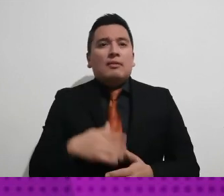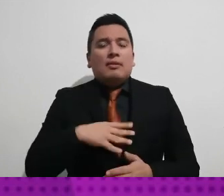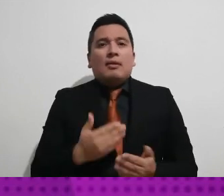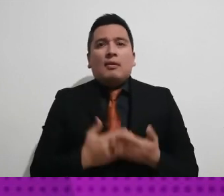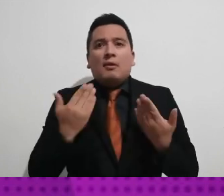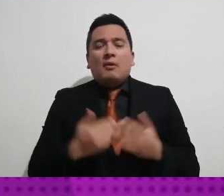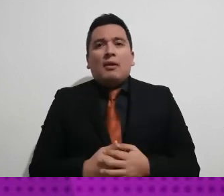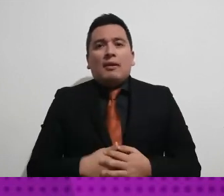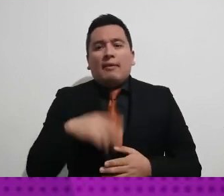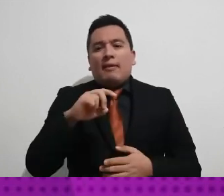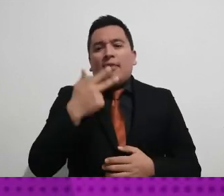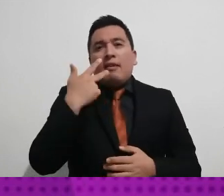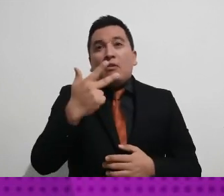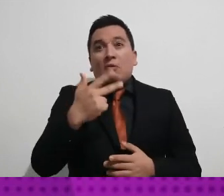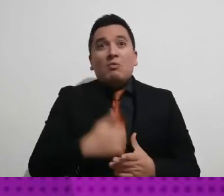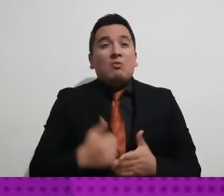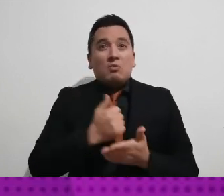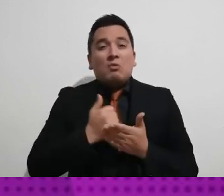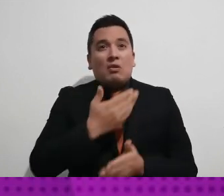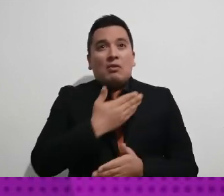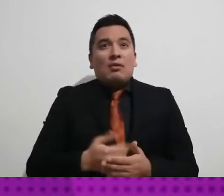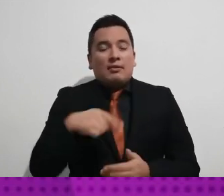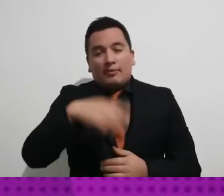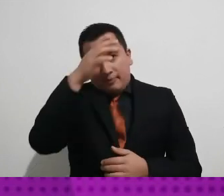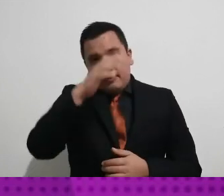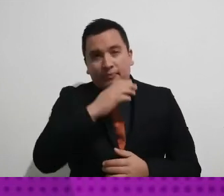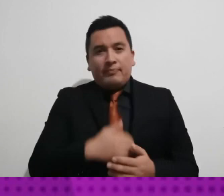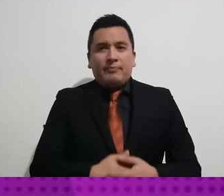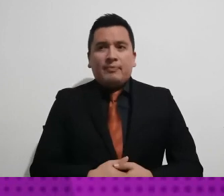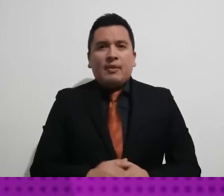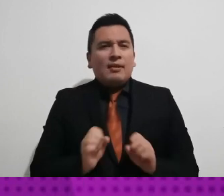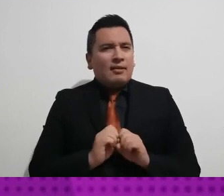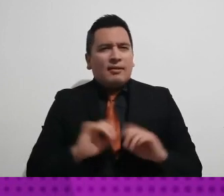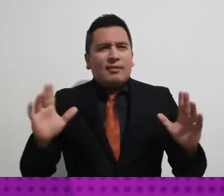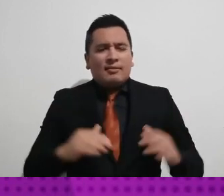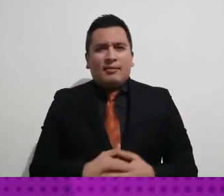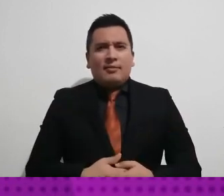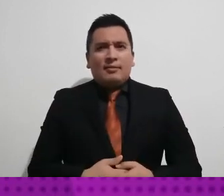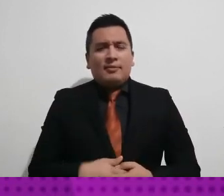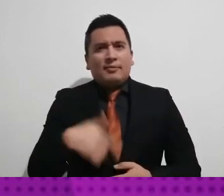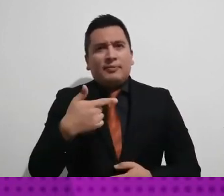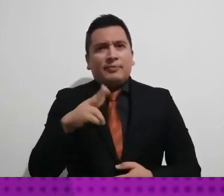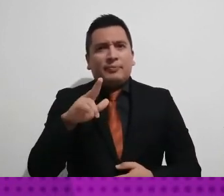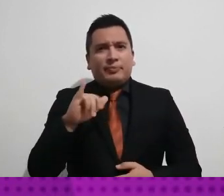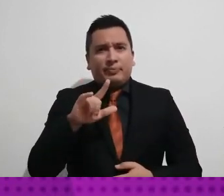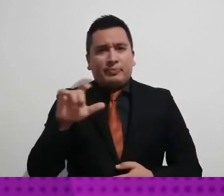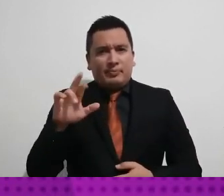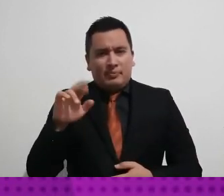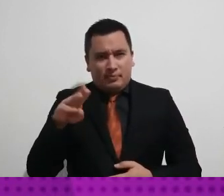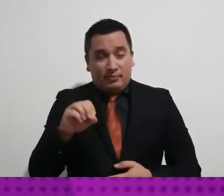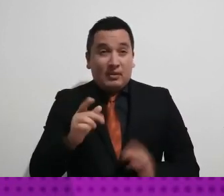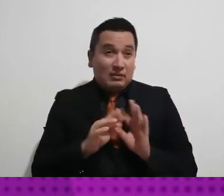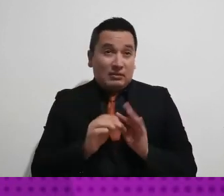y en donde se va a renovar los 38 ayuntamientos del estado de Coahuila. Claro que sí, Guillermo.